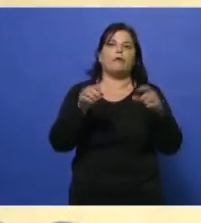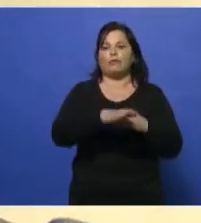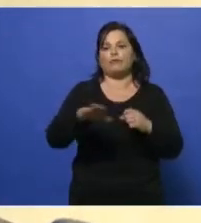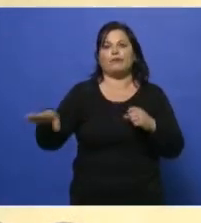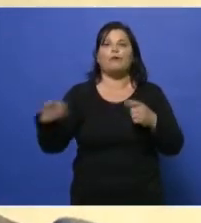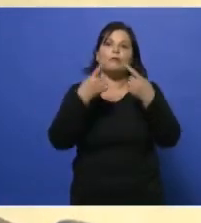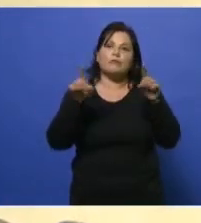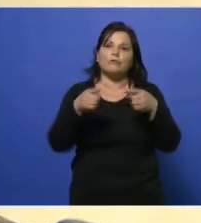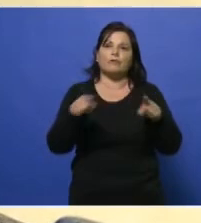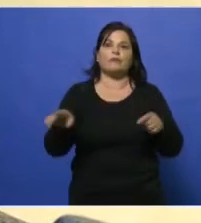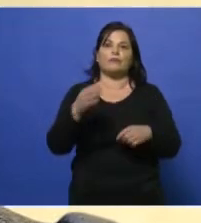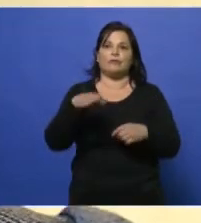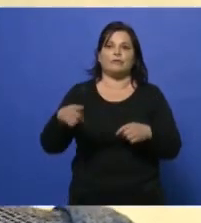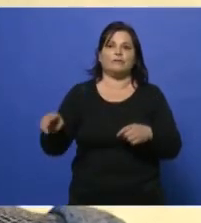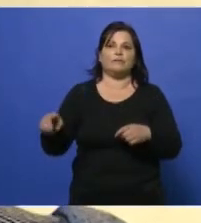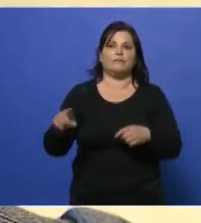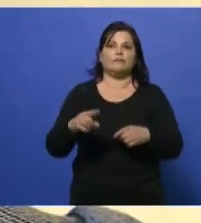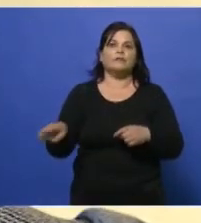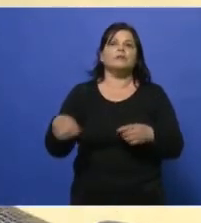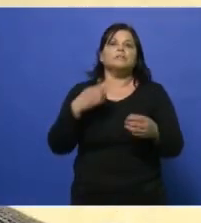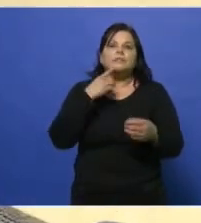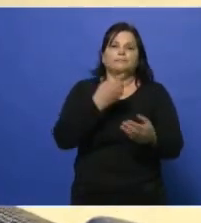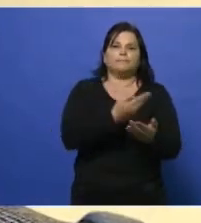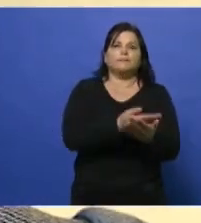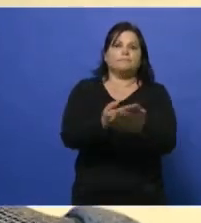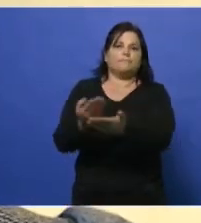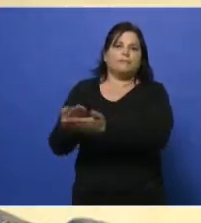buena parte de lo que la universidad ofrece va a tener alguna instancia de participación en el Villa María Viviciente.